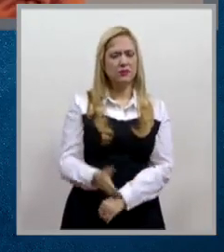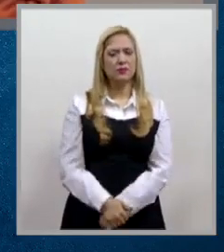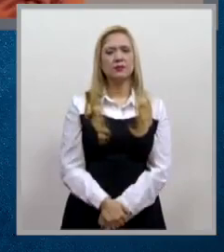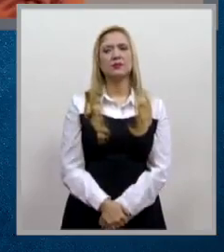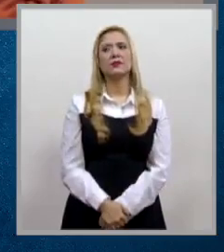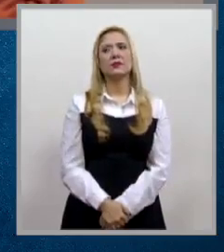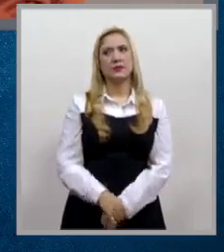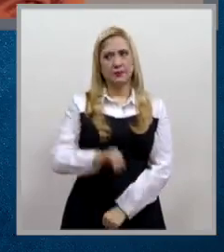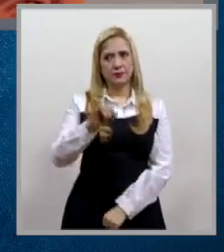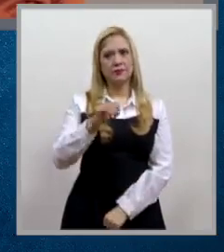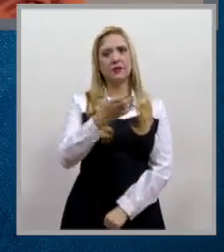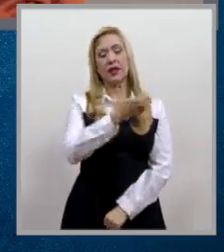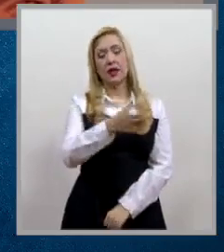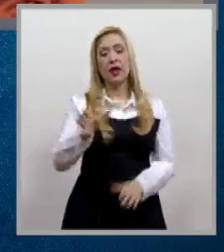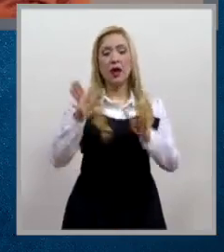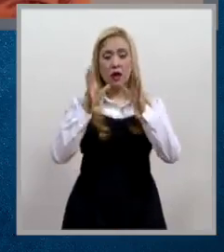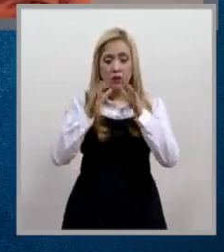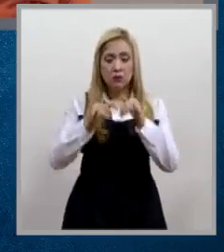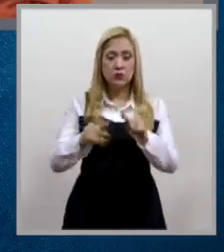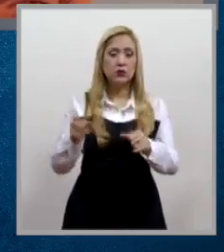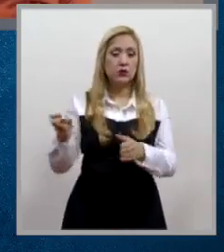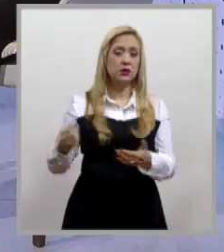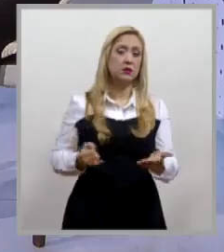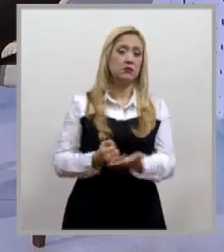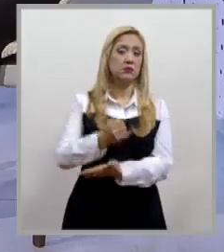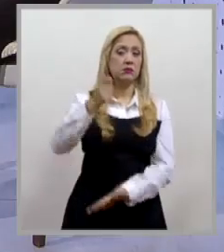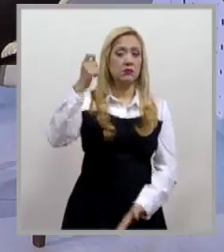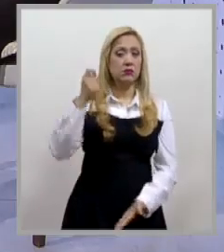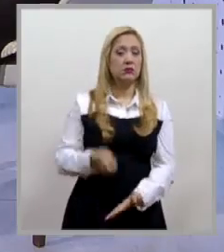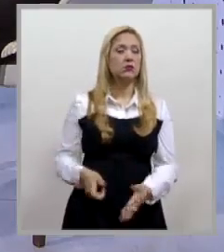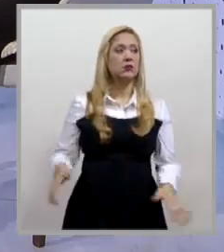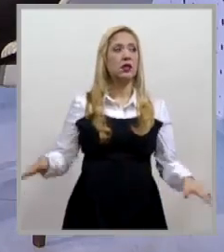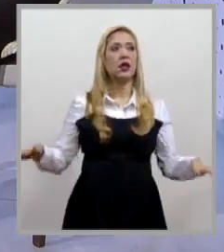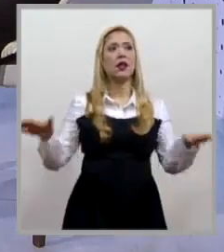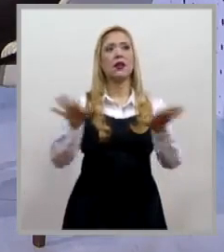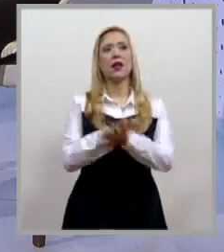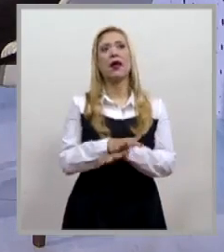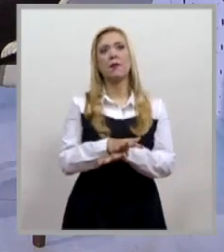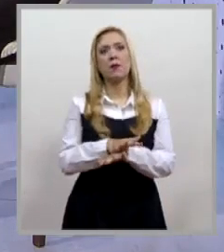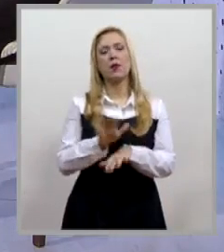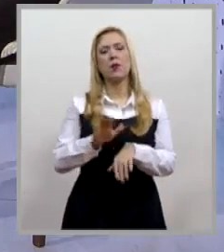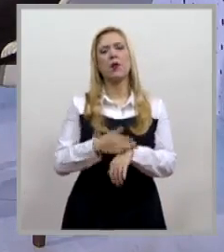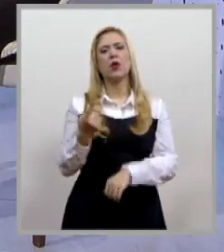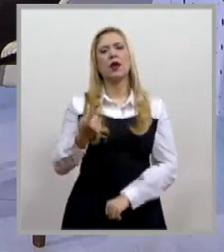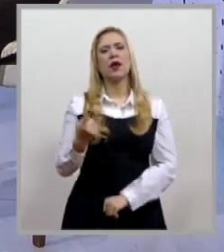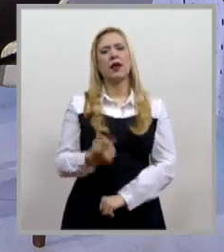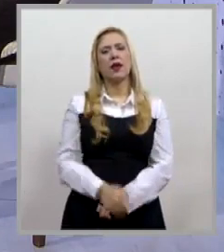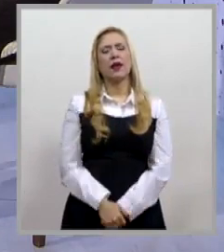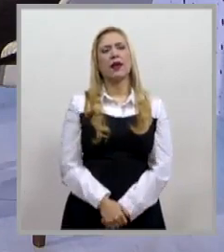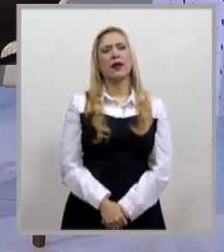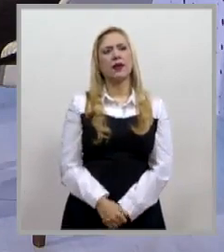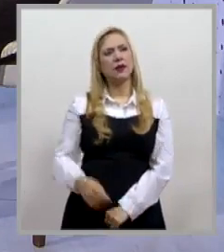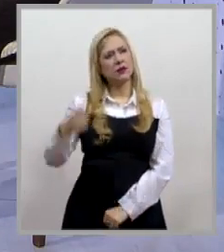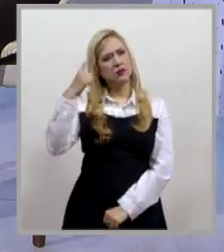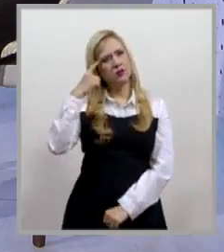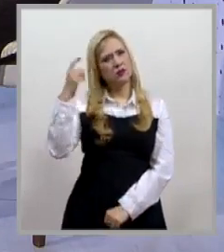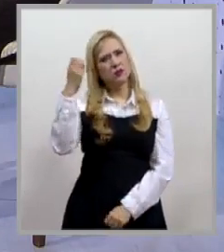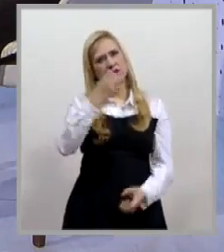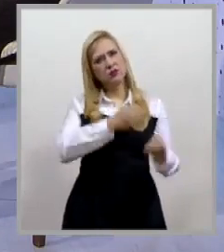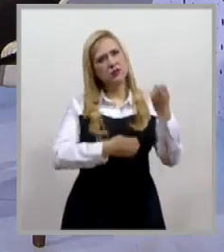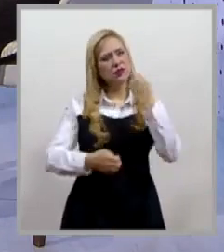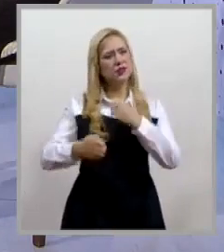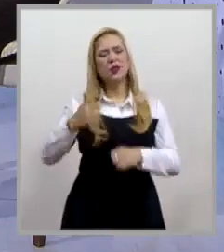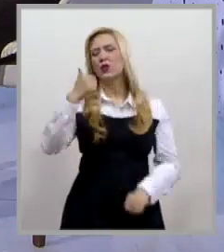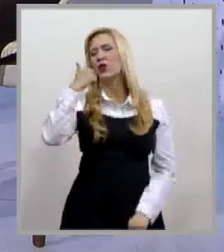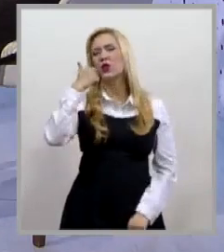de campo habla de esta esta reparación con vocación transformadora porque digamos que lo que analiza es que no